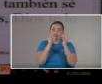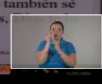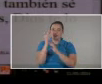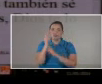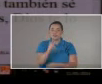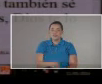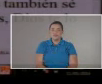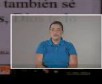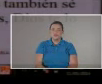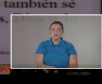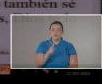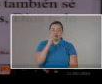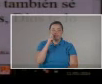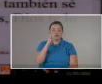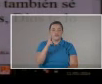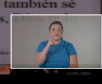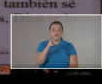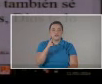ver en el pasaje siguiente.